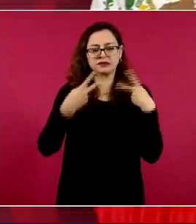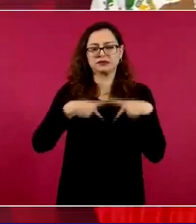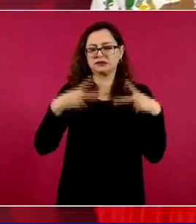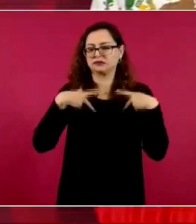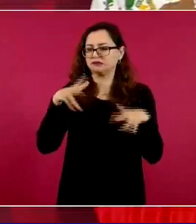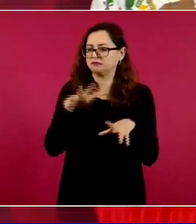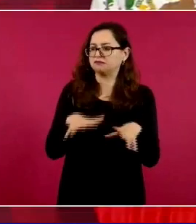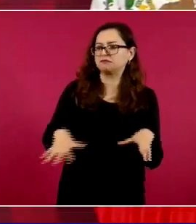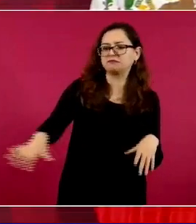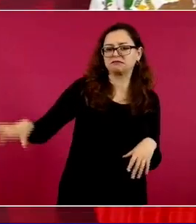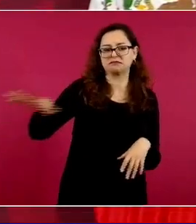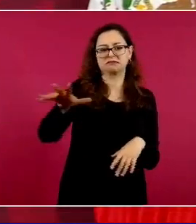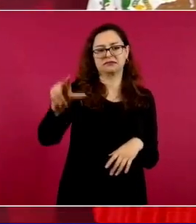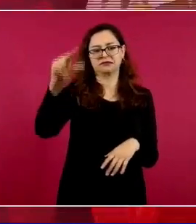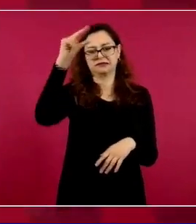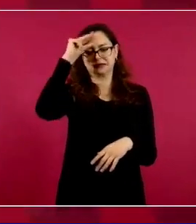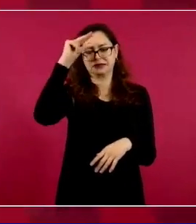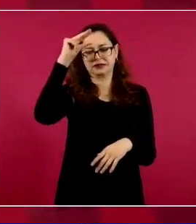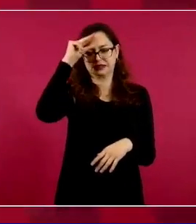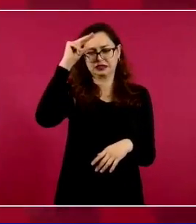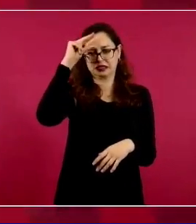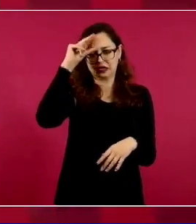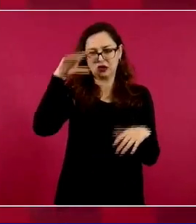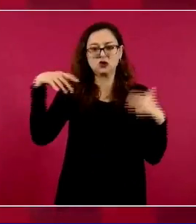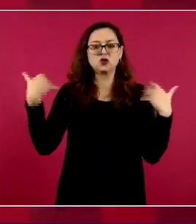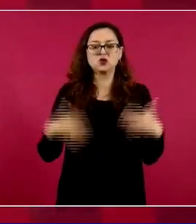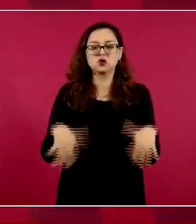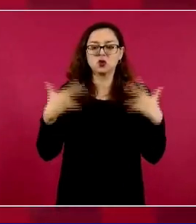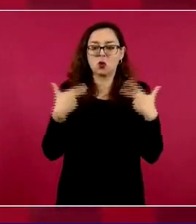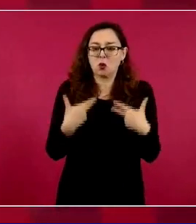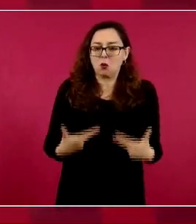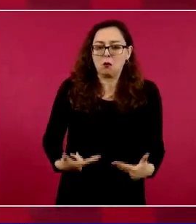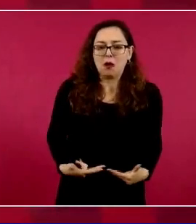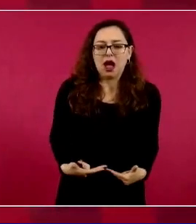muy inteligente, muy humano,